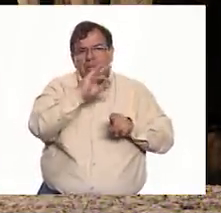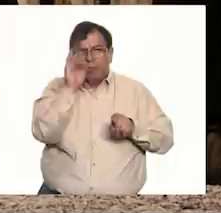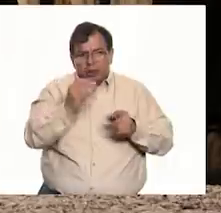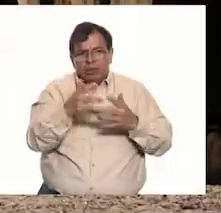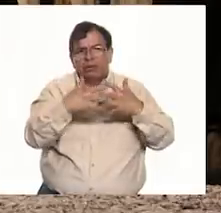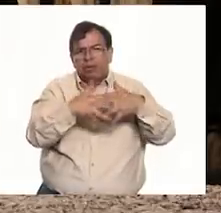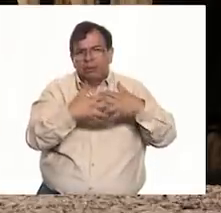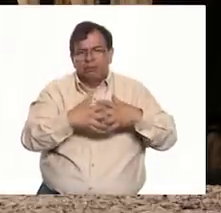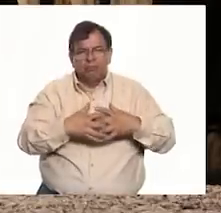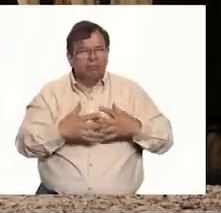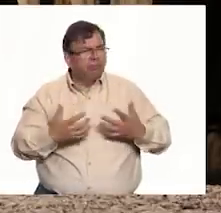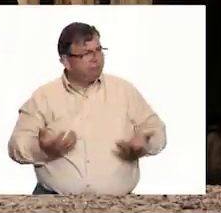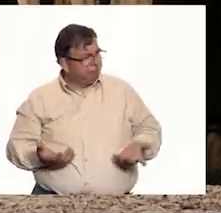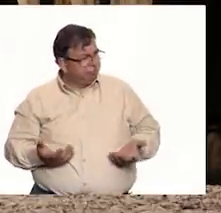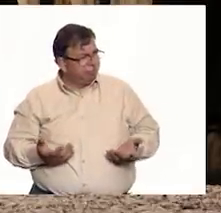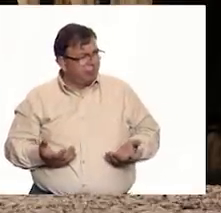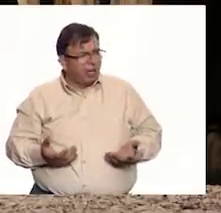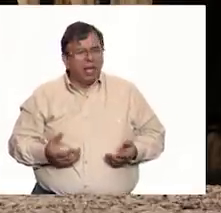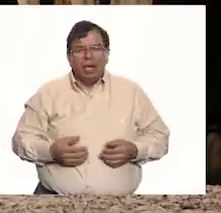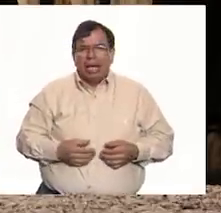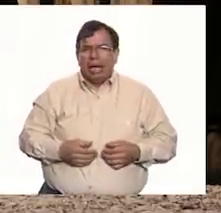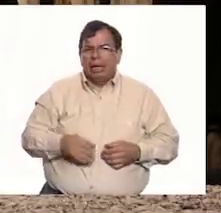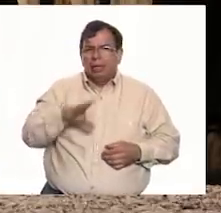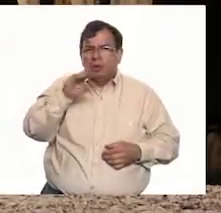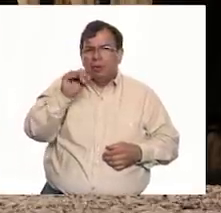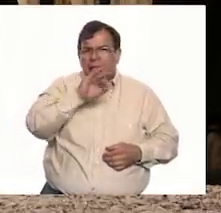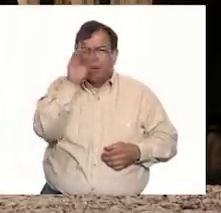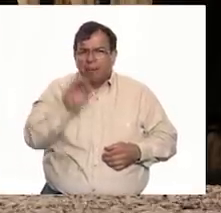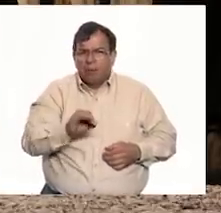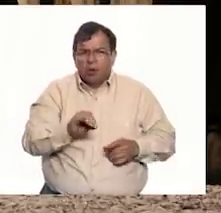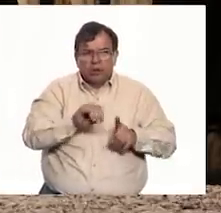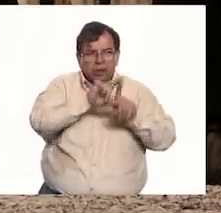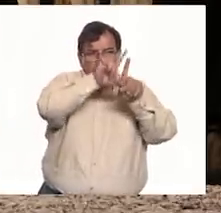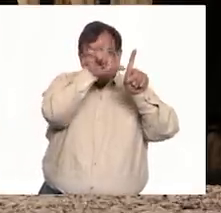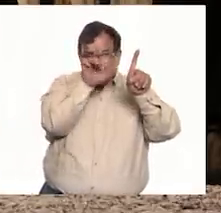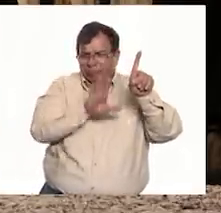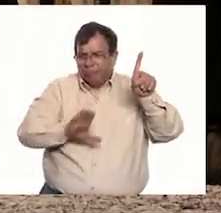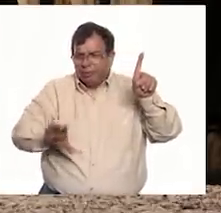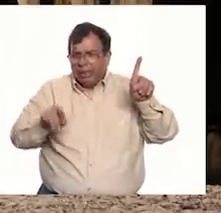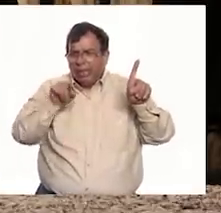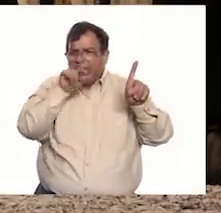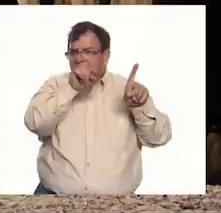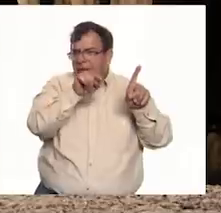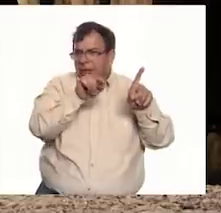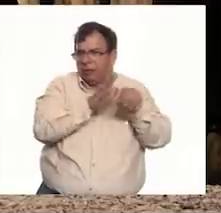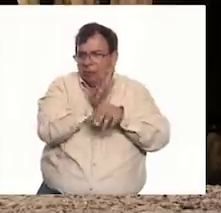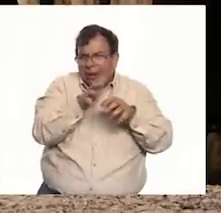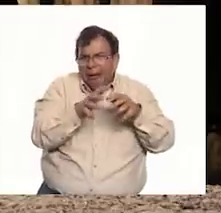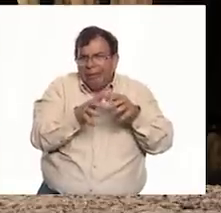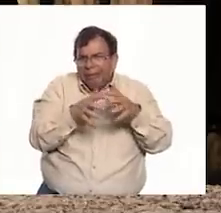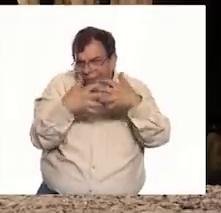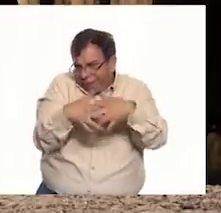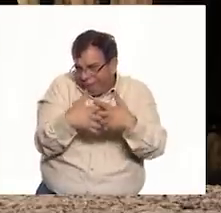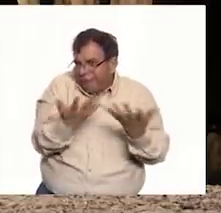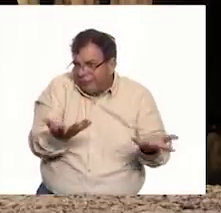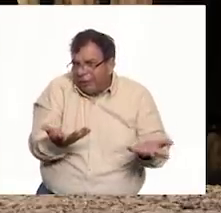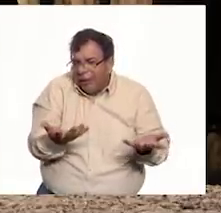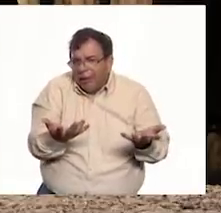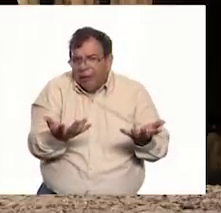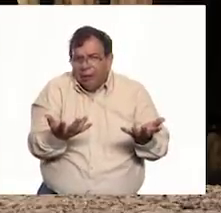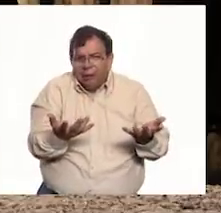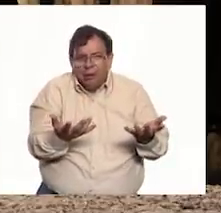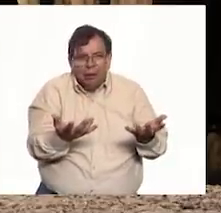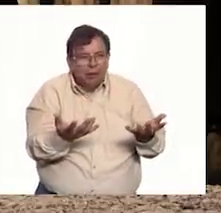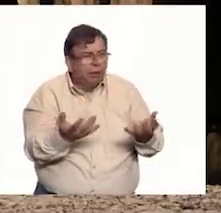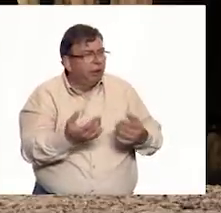Pero si se produce ese porcentaje de vino a nivel nacional, entonces la actividad principal debería ser la industria, ¿no? Qué padre está este